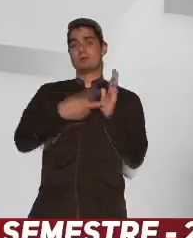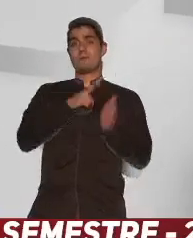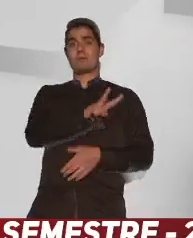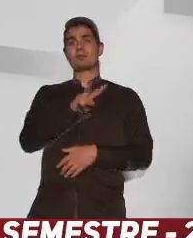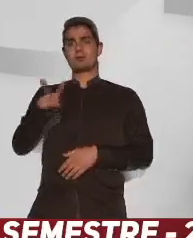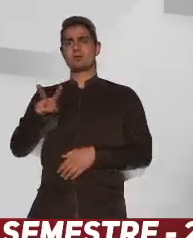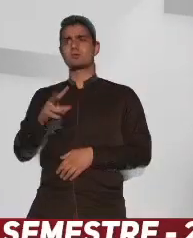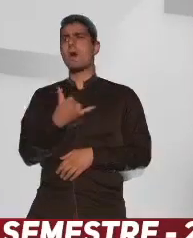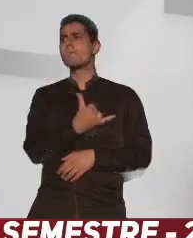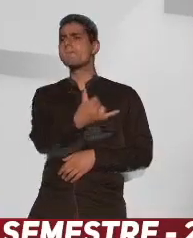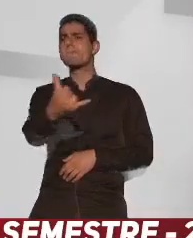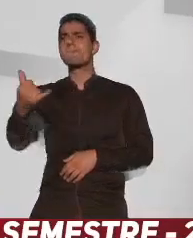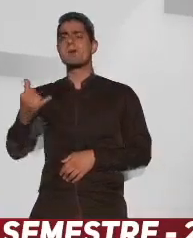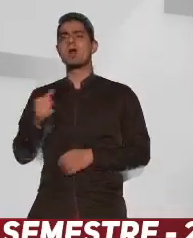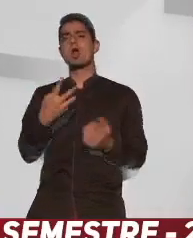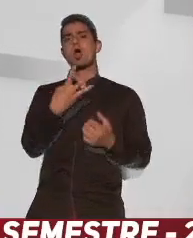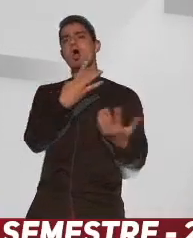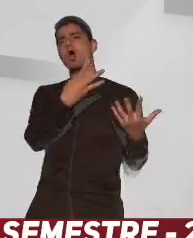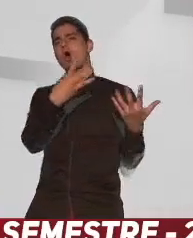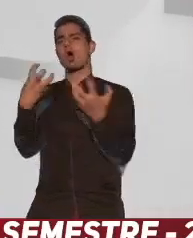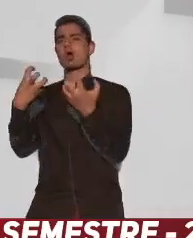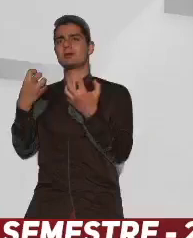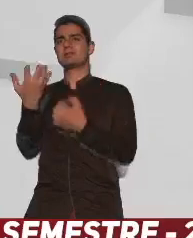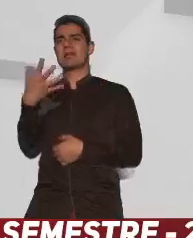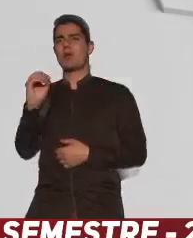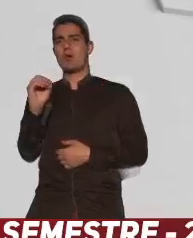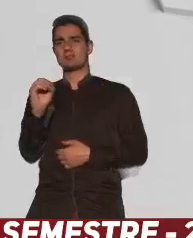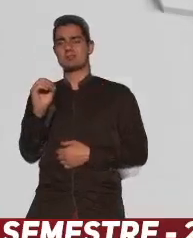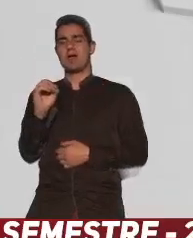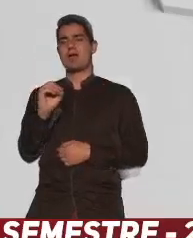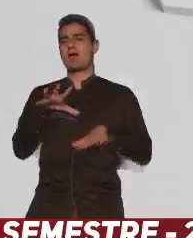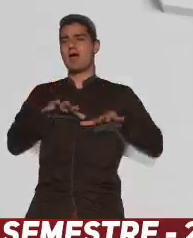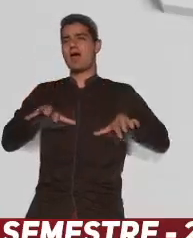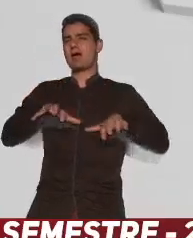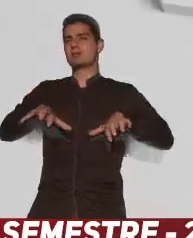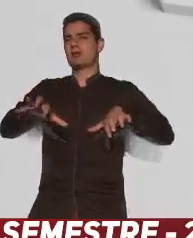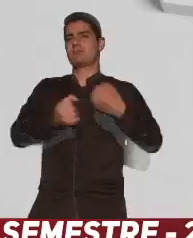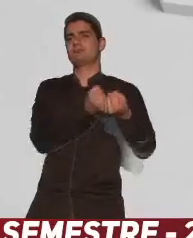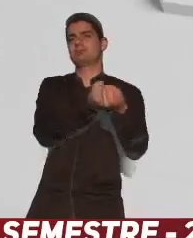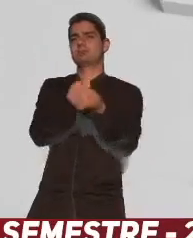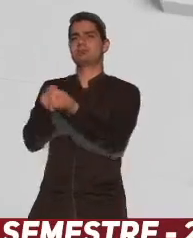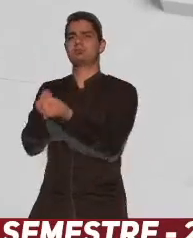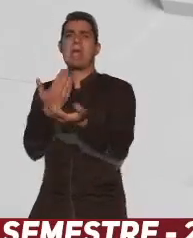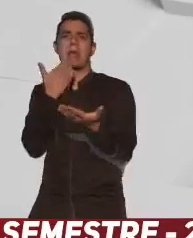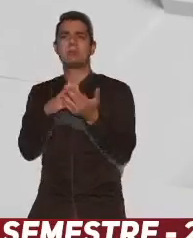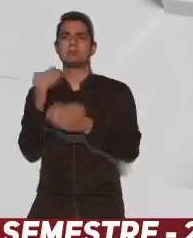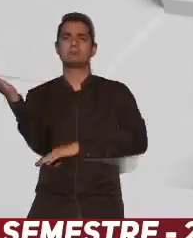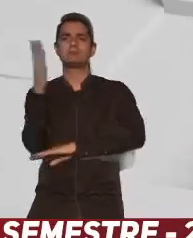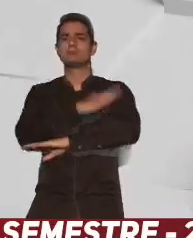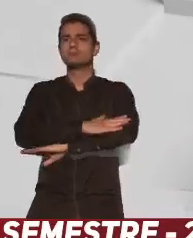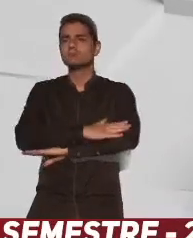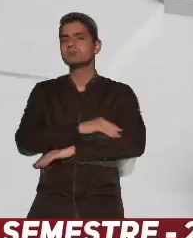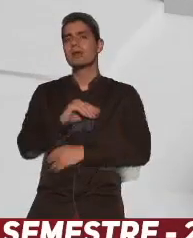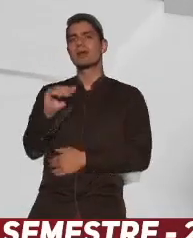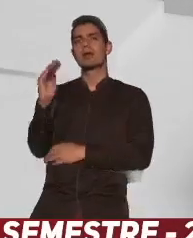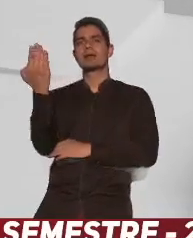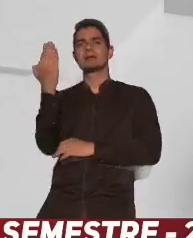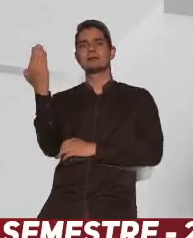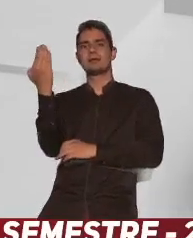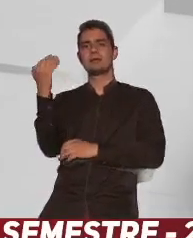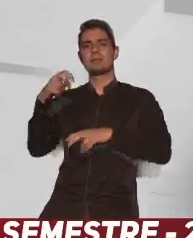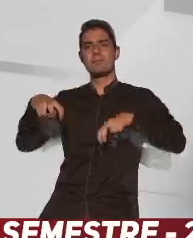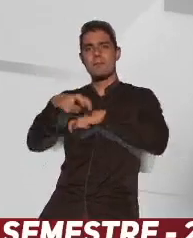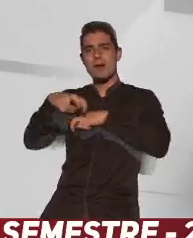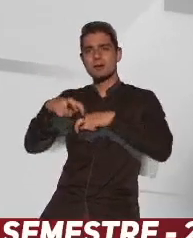de cooperación militar, en las que se encuentran jornadas de cine al parque, eventos deportivos, talleres